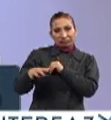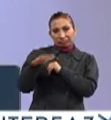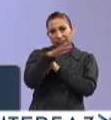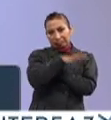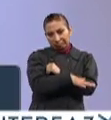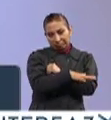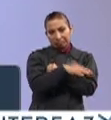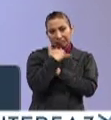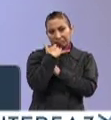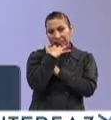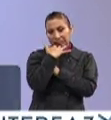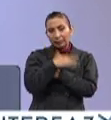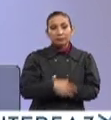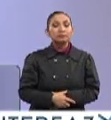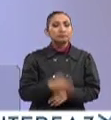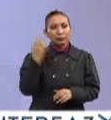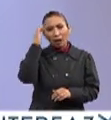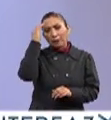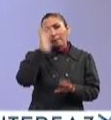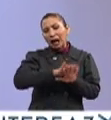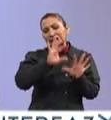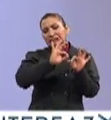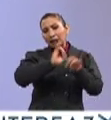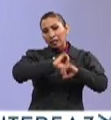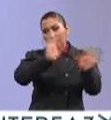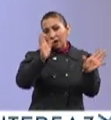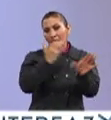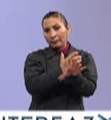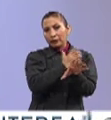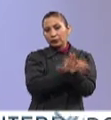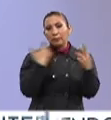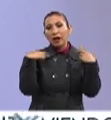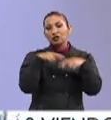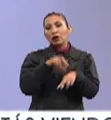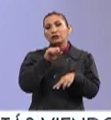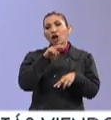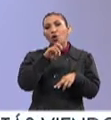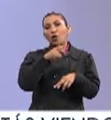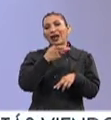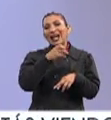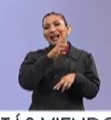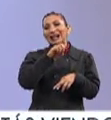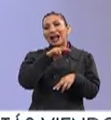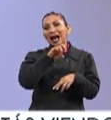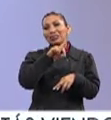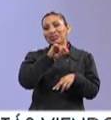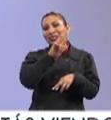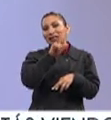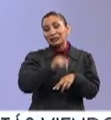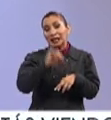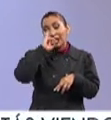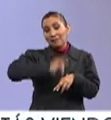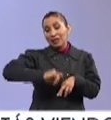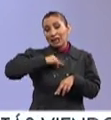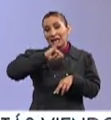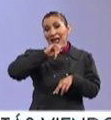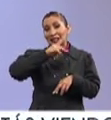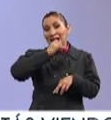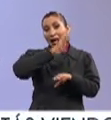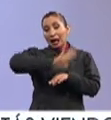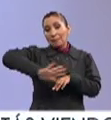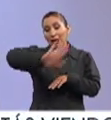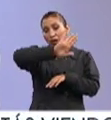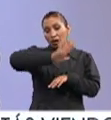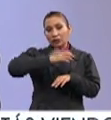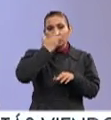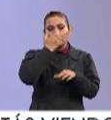efectos contaminantes. Para conocer los detalles nos acompaña el maestro Saúl Hernández Islas, él es jefe de la carrera de Ingeniería Ambiental de la